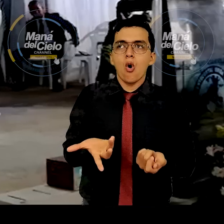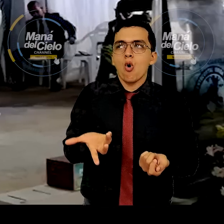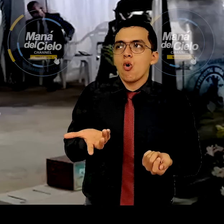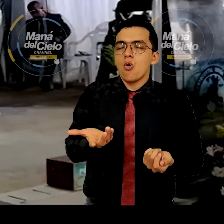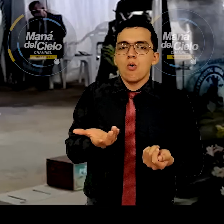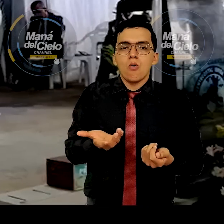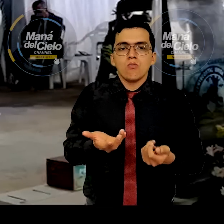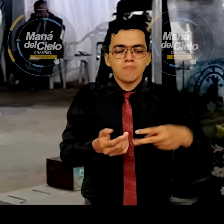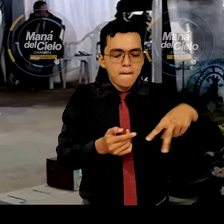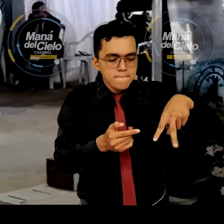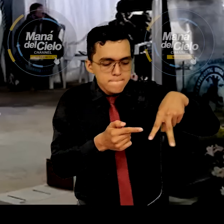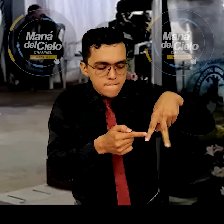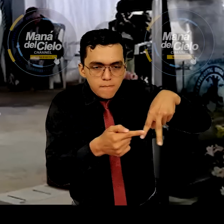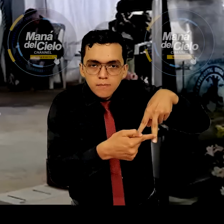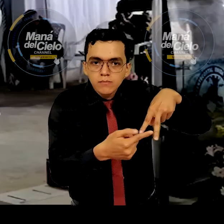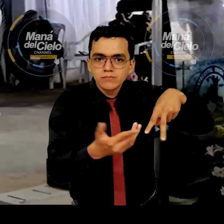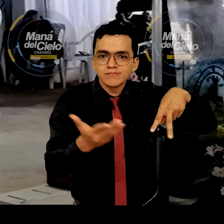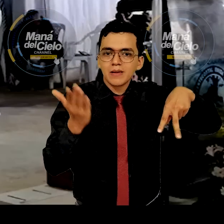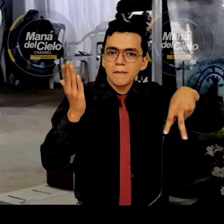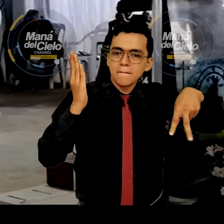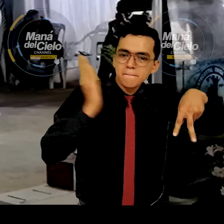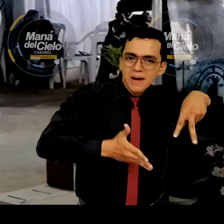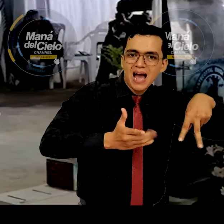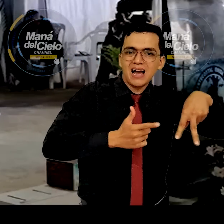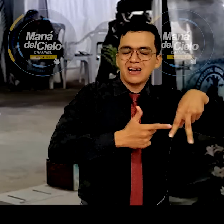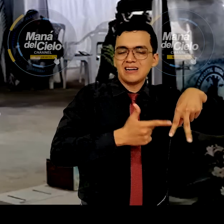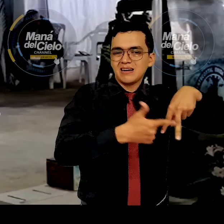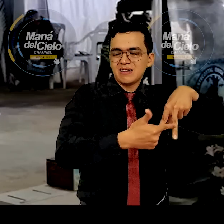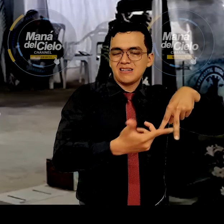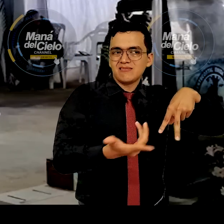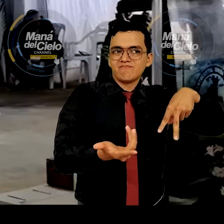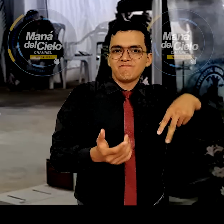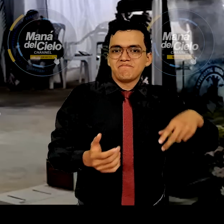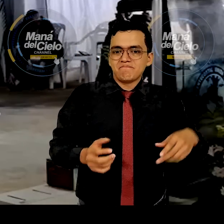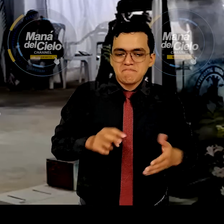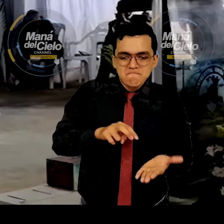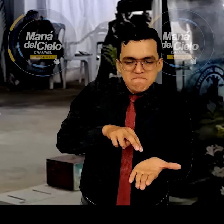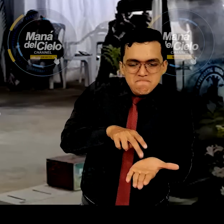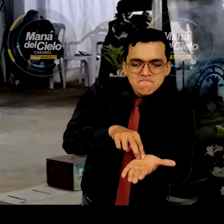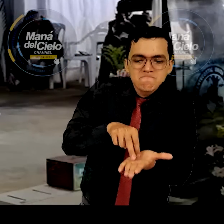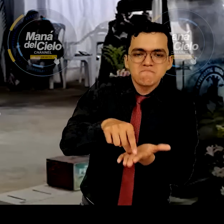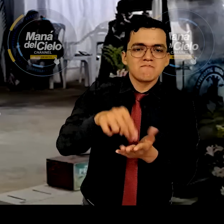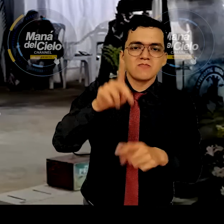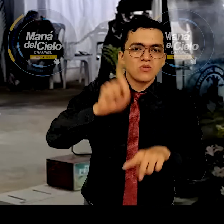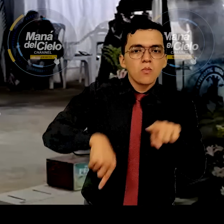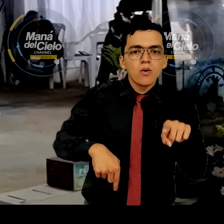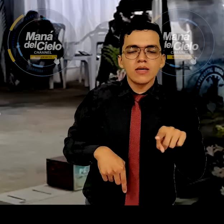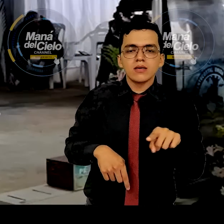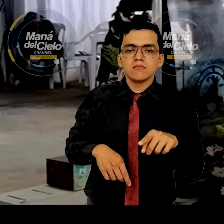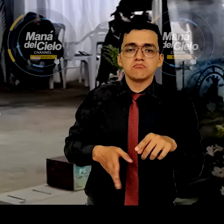misma fuerza y con la misma provisión que cualquiera.